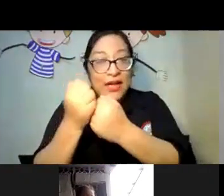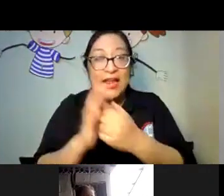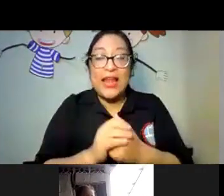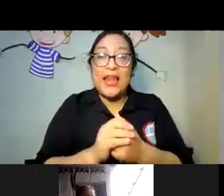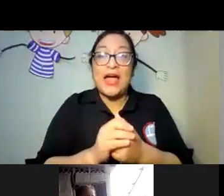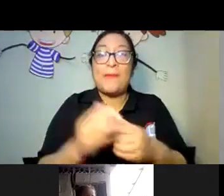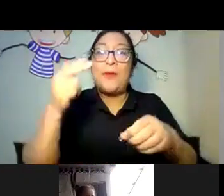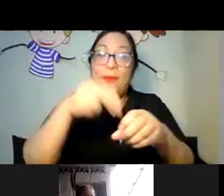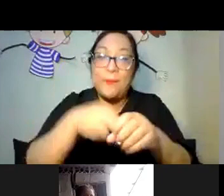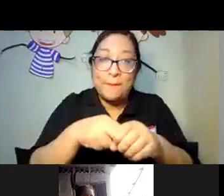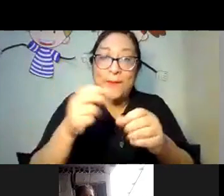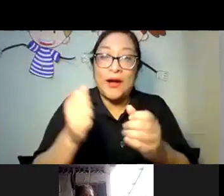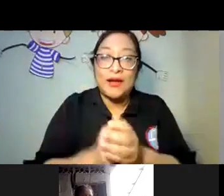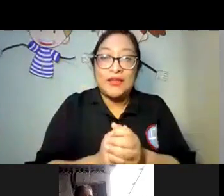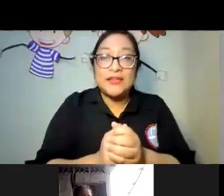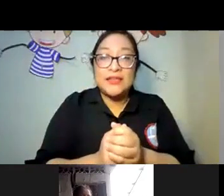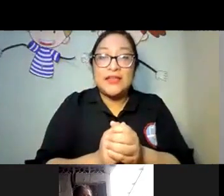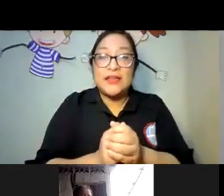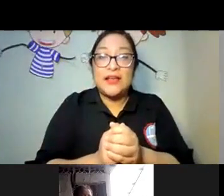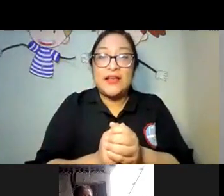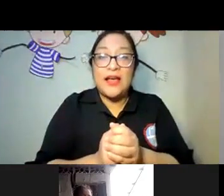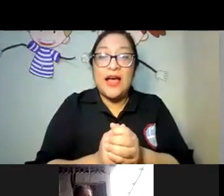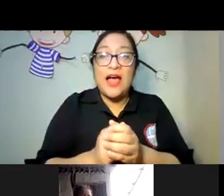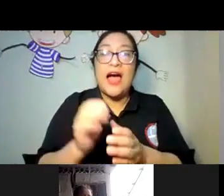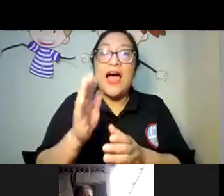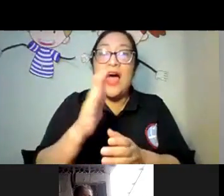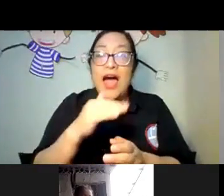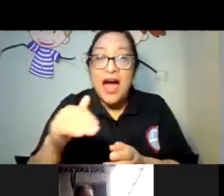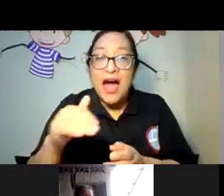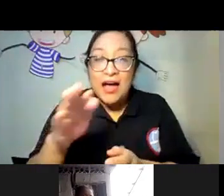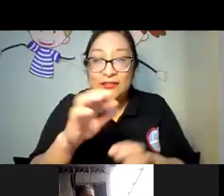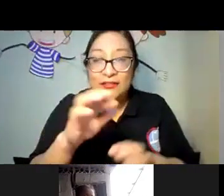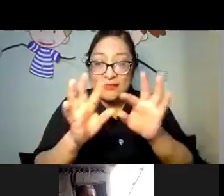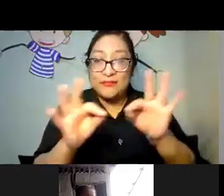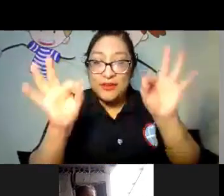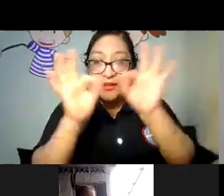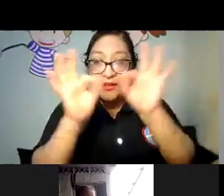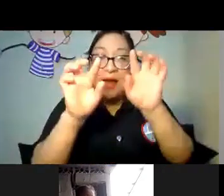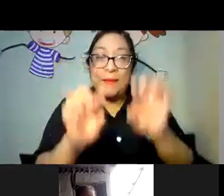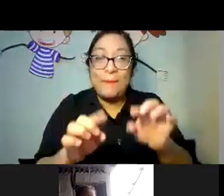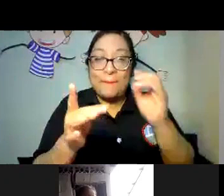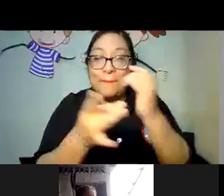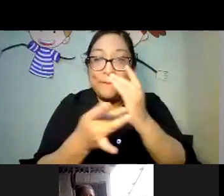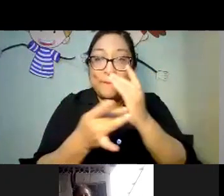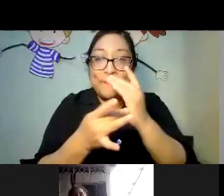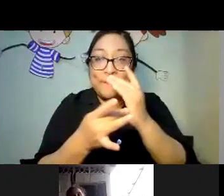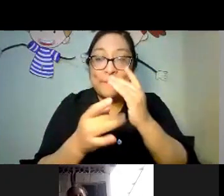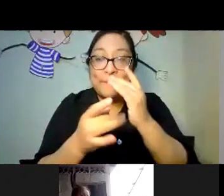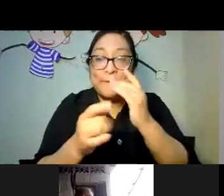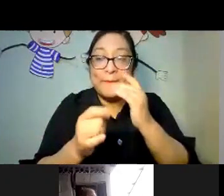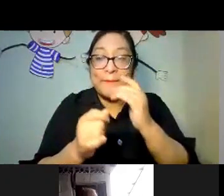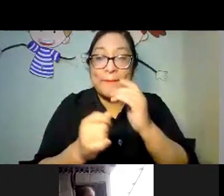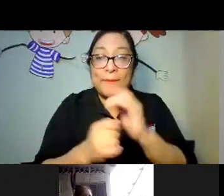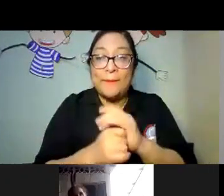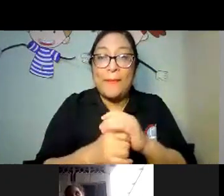participación, a nuestras autoridades educativas, al personal docente técnico y administrativo, a los niños